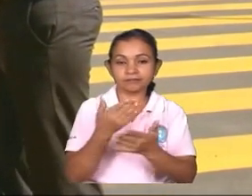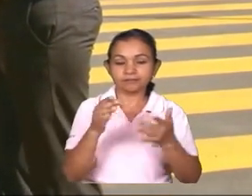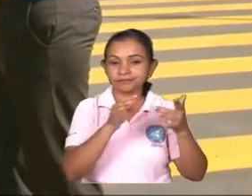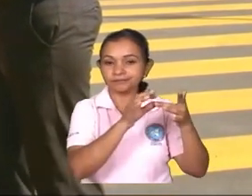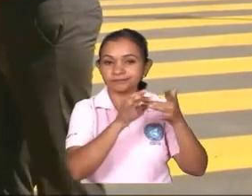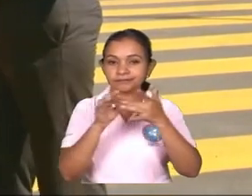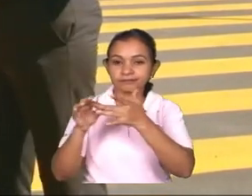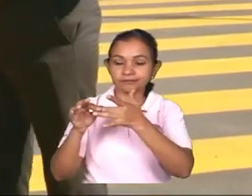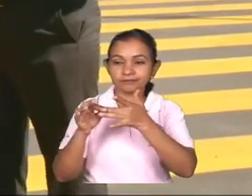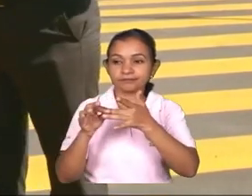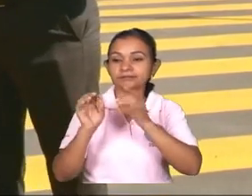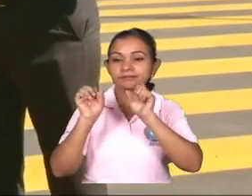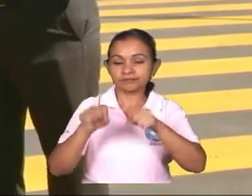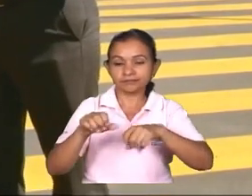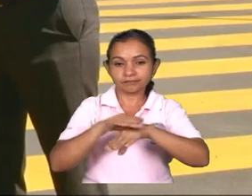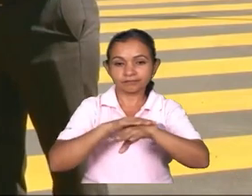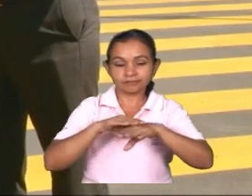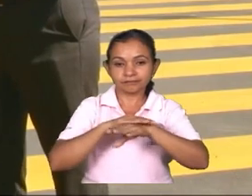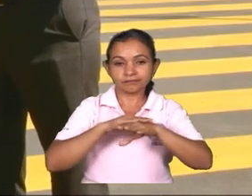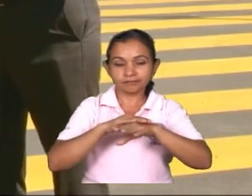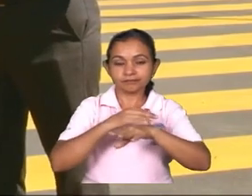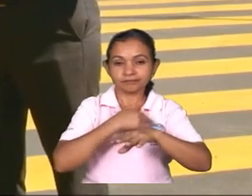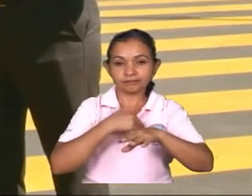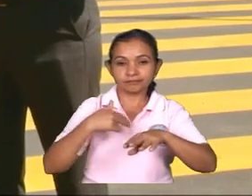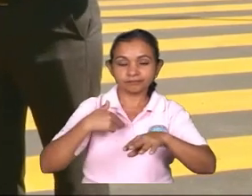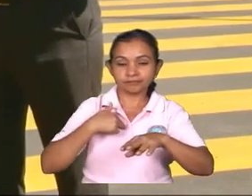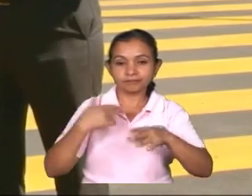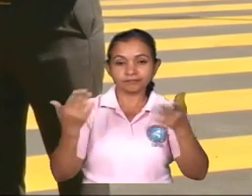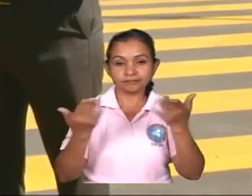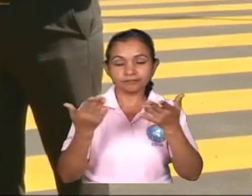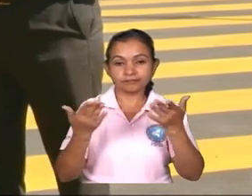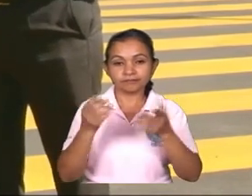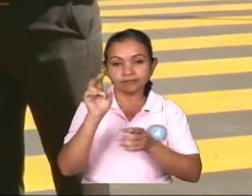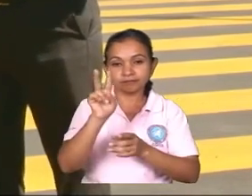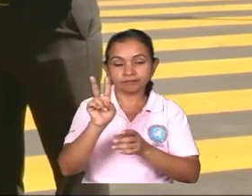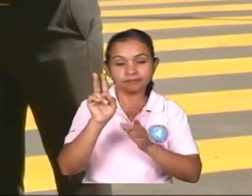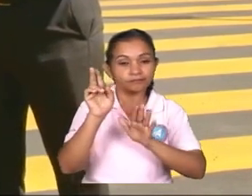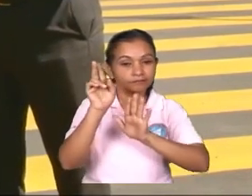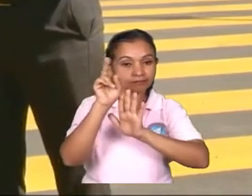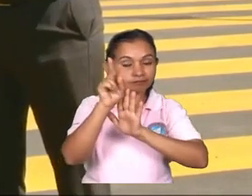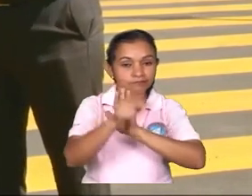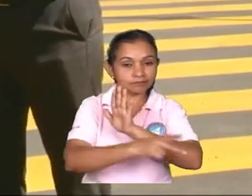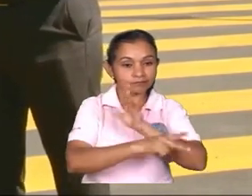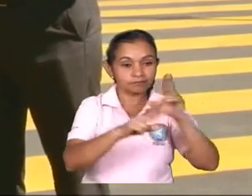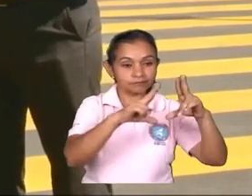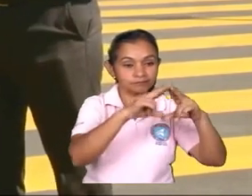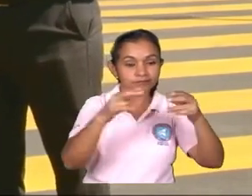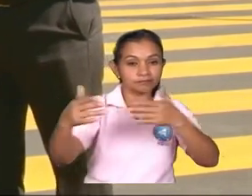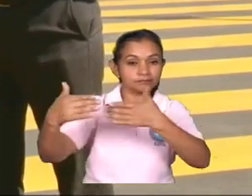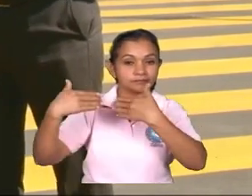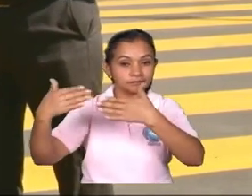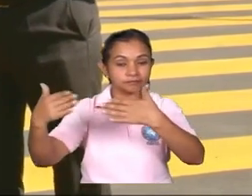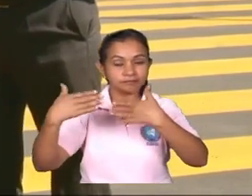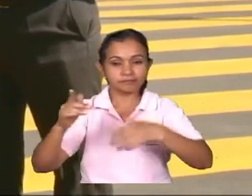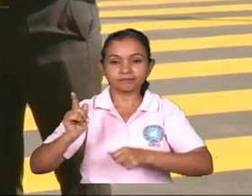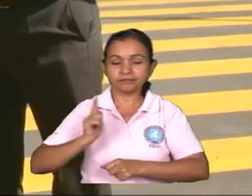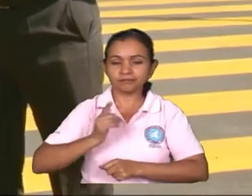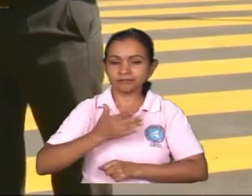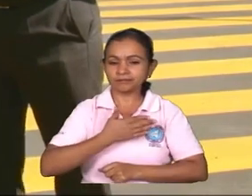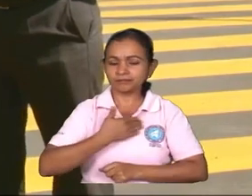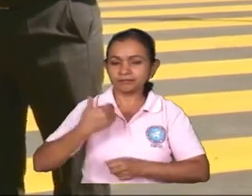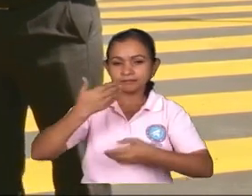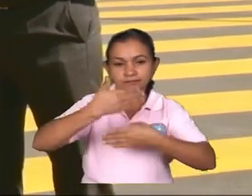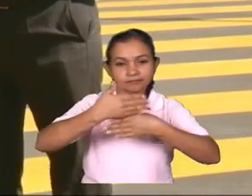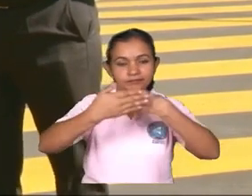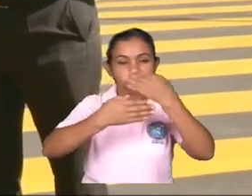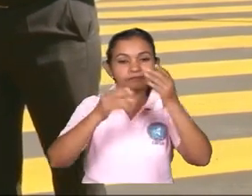nivel, lo cual nos permite ubicarnos en Centroamérica como uno de los dos países, entre Nicaragua y Panamá, que goza con mejor